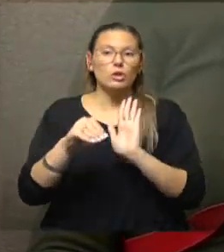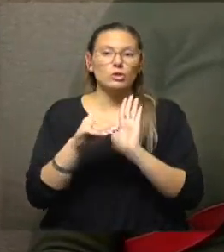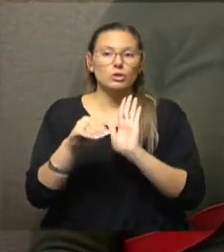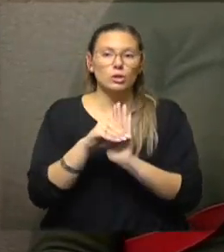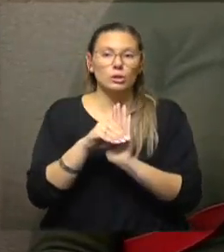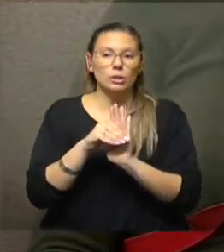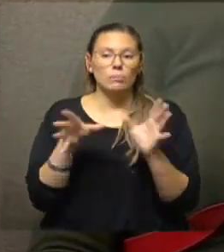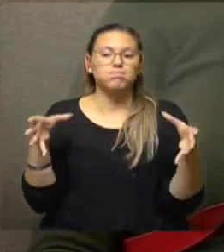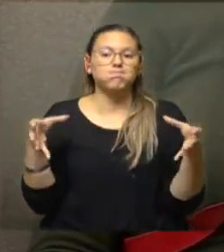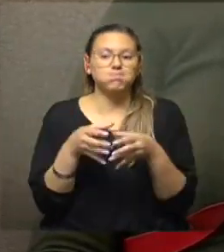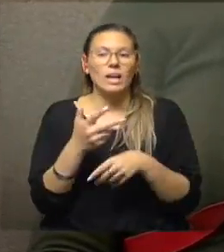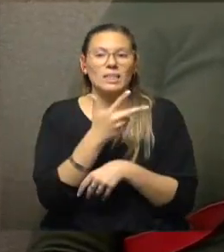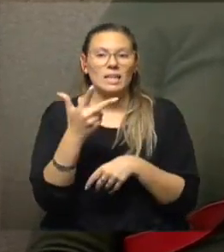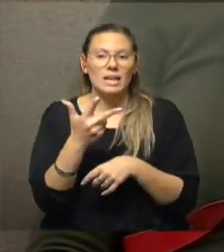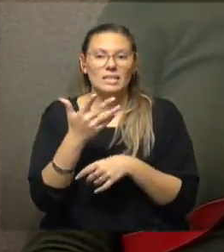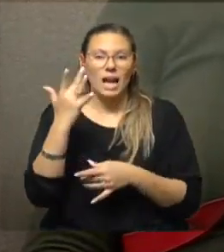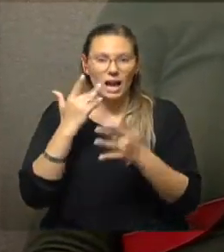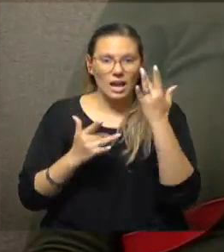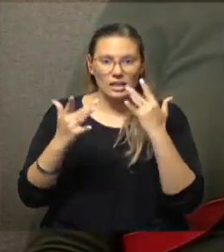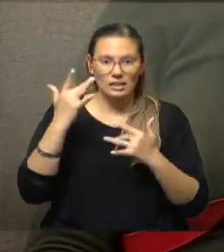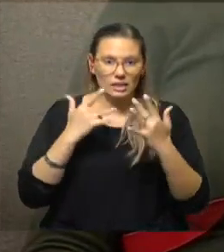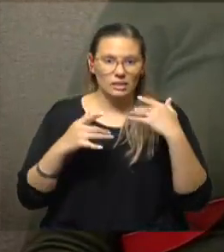a juntar a tres artistas que son